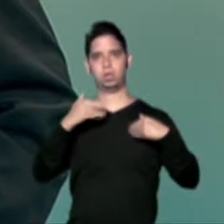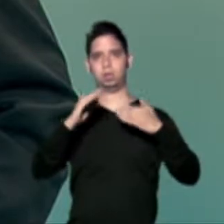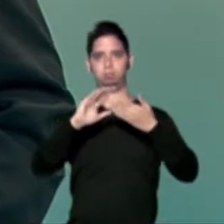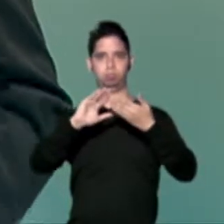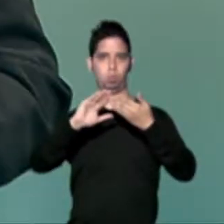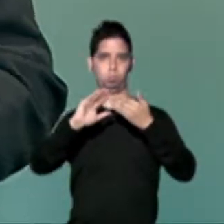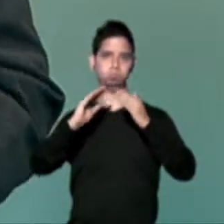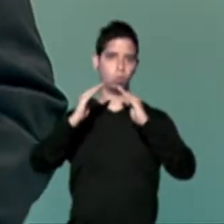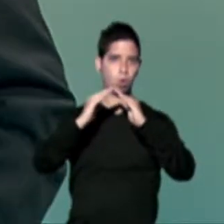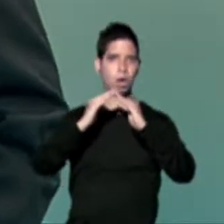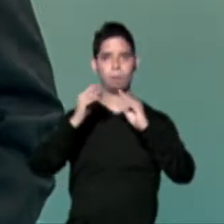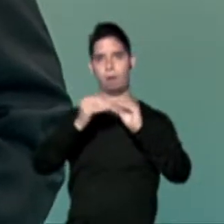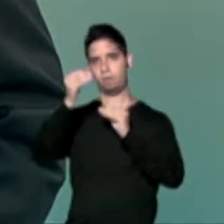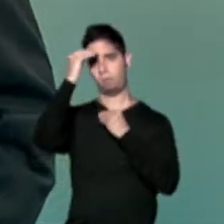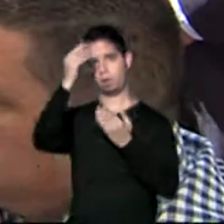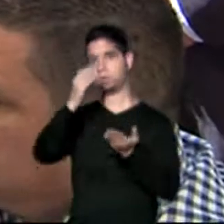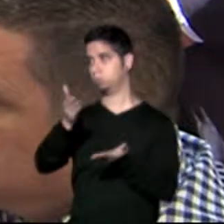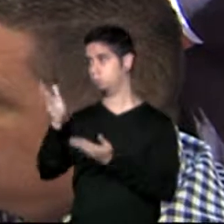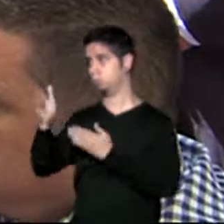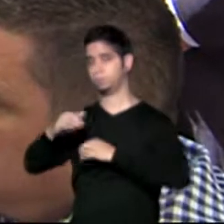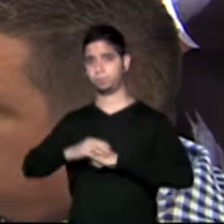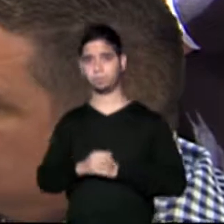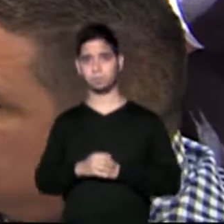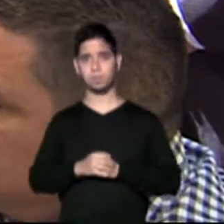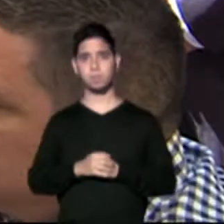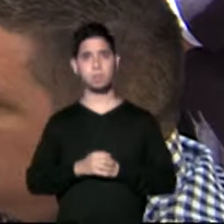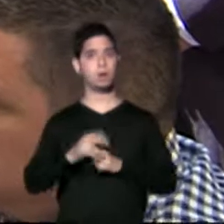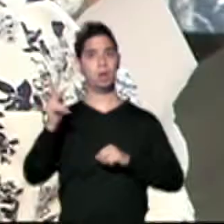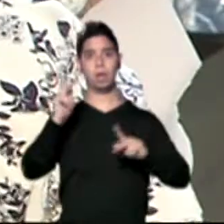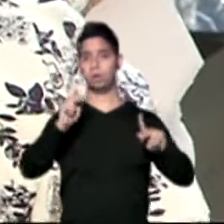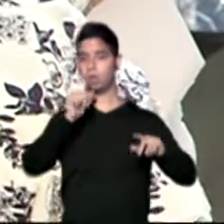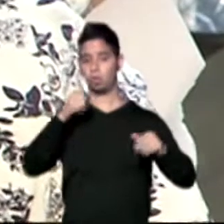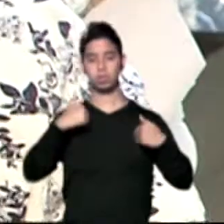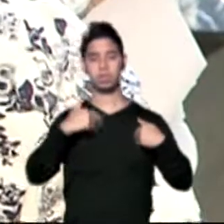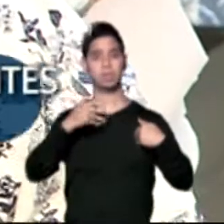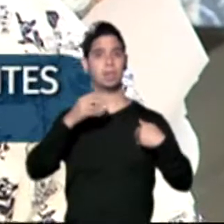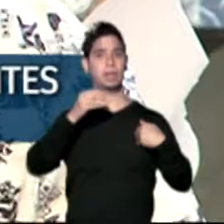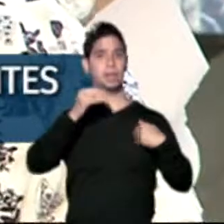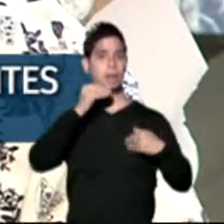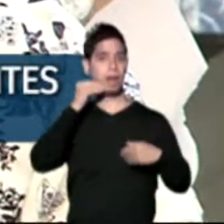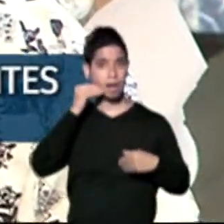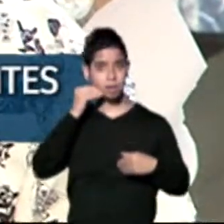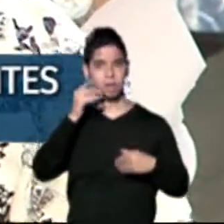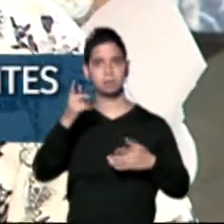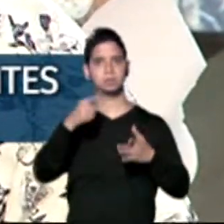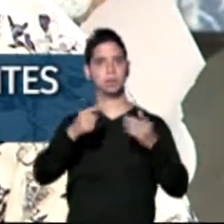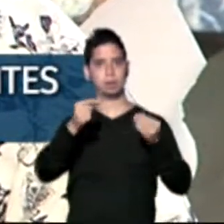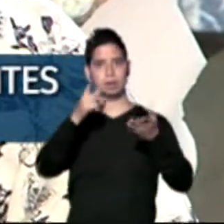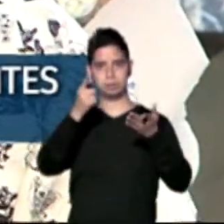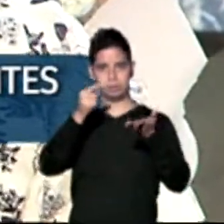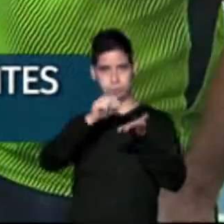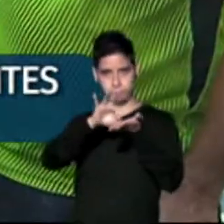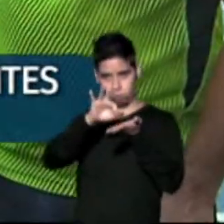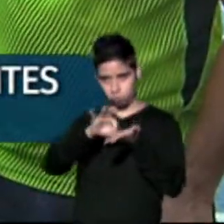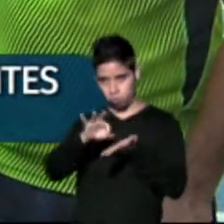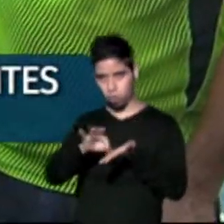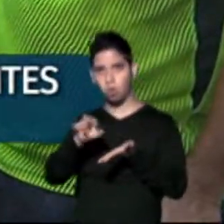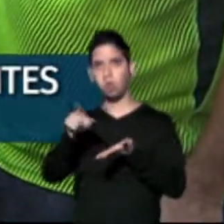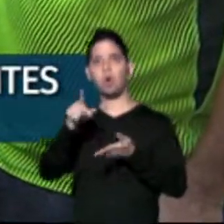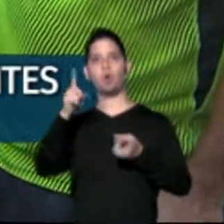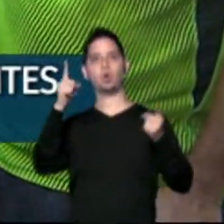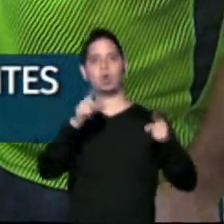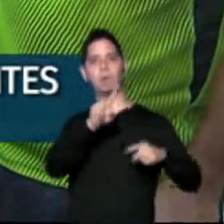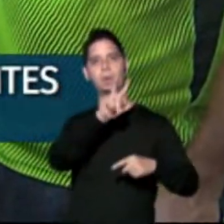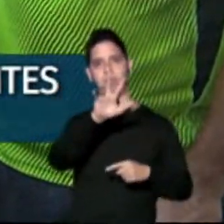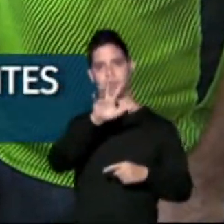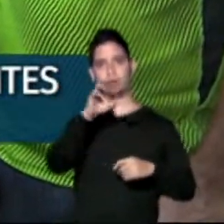dice más en el siguiente reportaje. El conteo de personas sin hogar se llevará a cabo desde las 6 de la tarde del 25 de enero hasta el 26 de enero